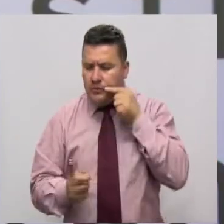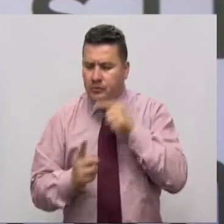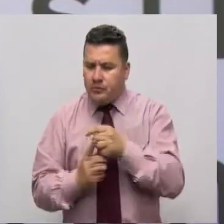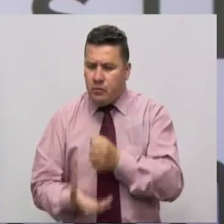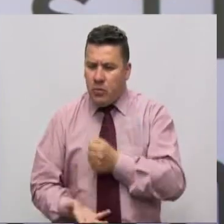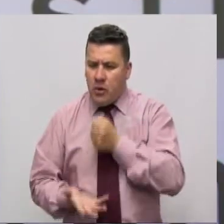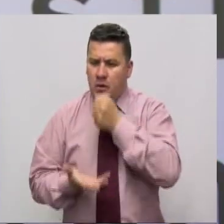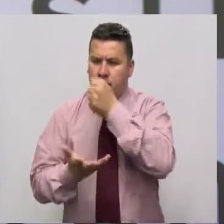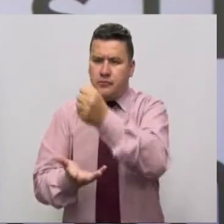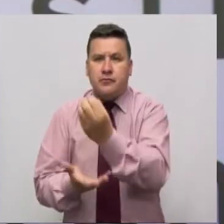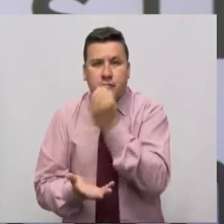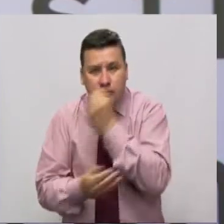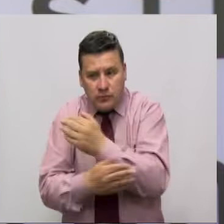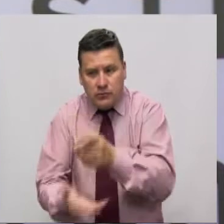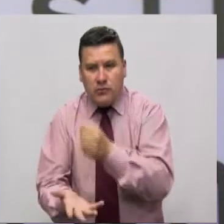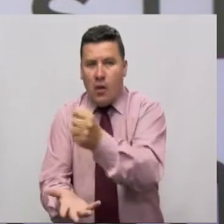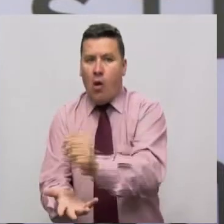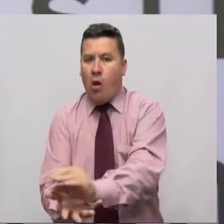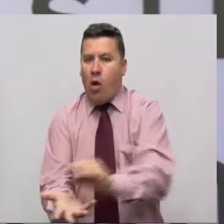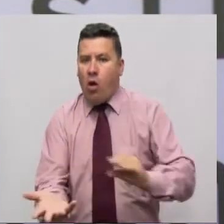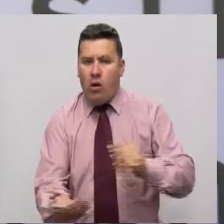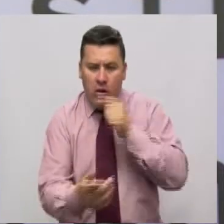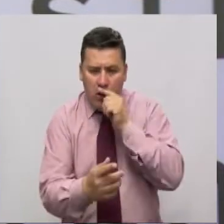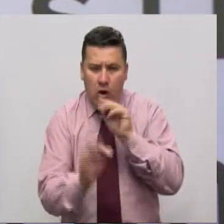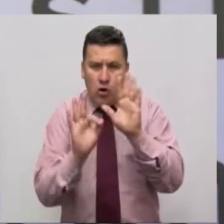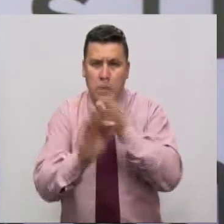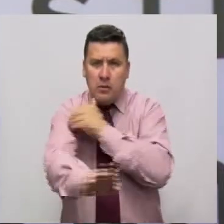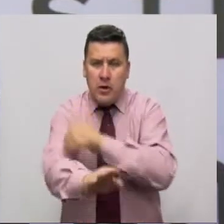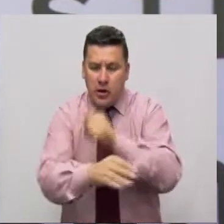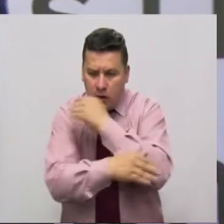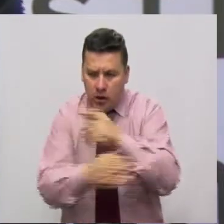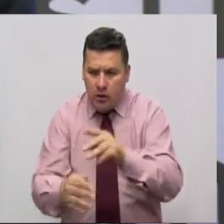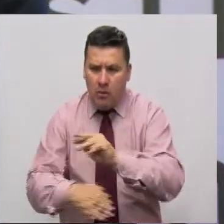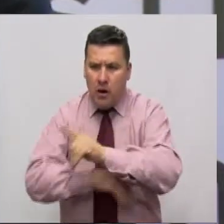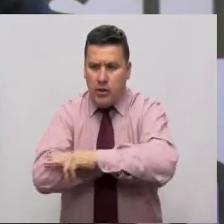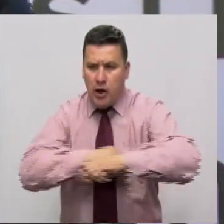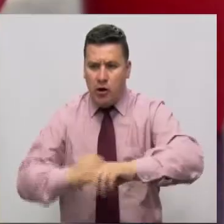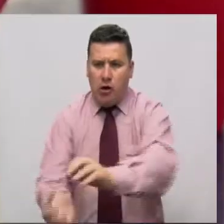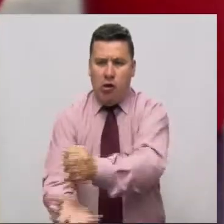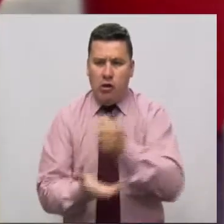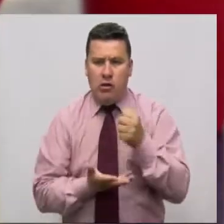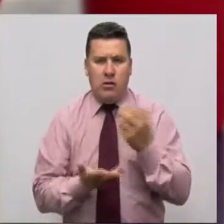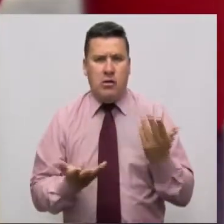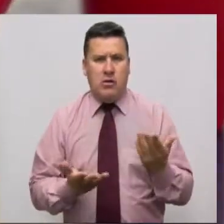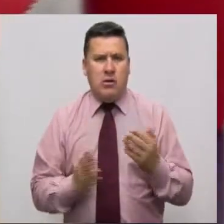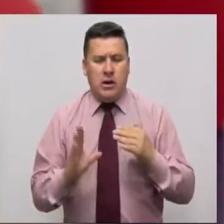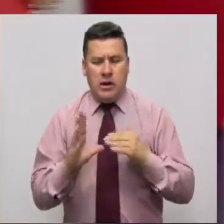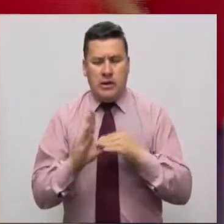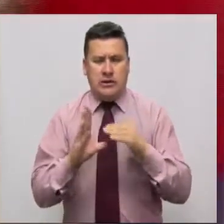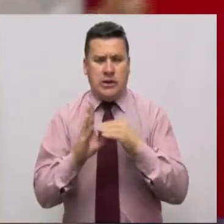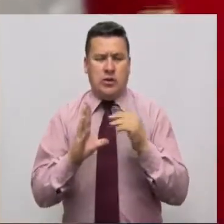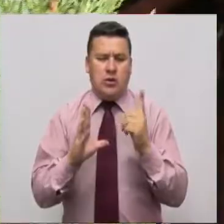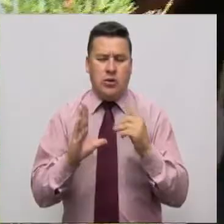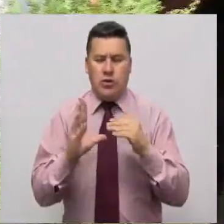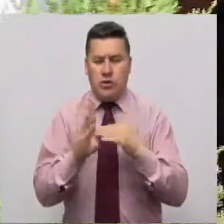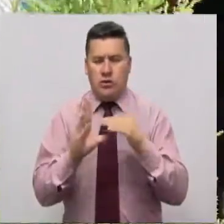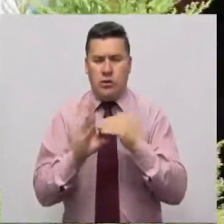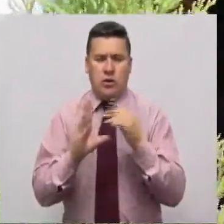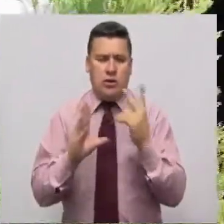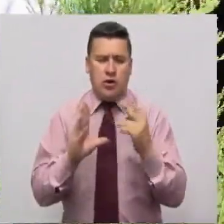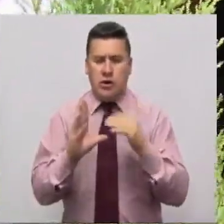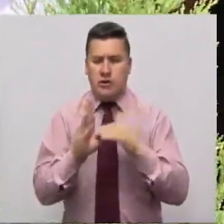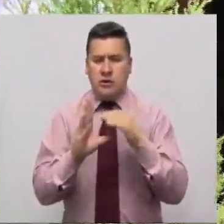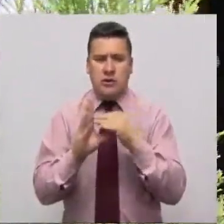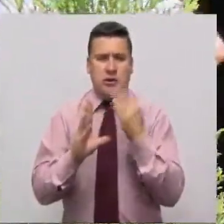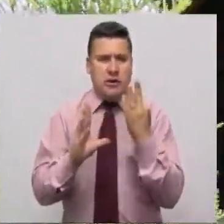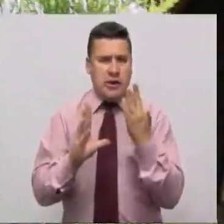plata destinada a darle el alimento a 8 millones de niños de los estratos 1,